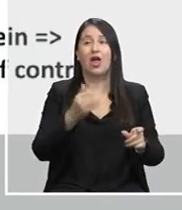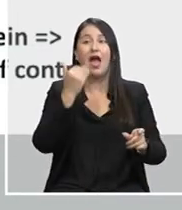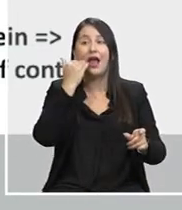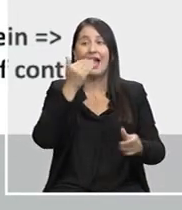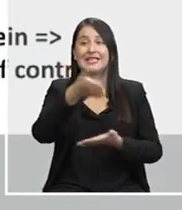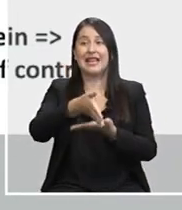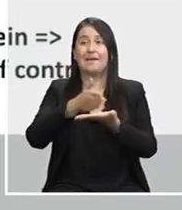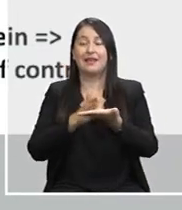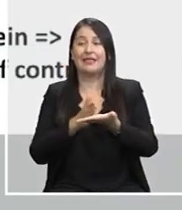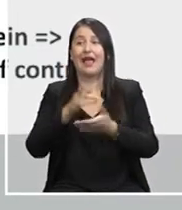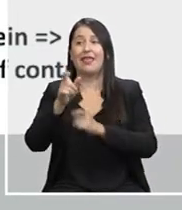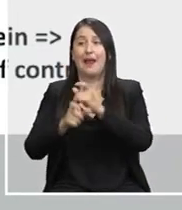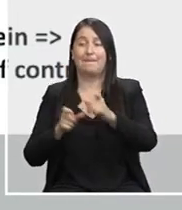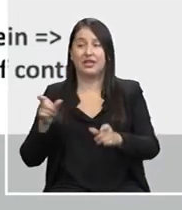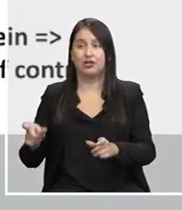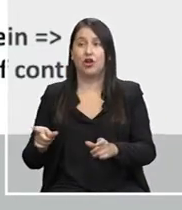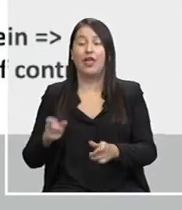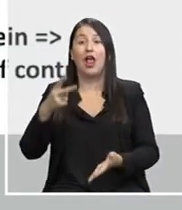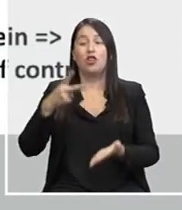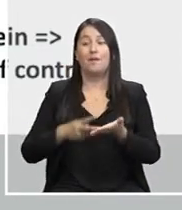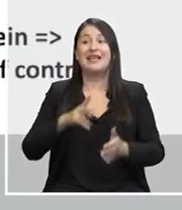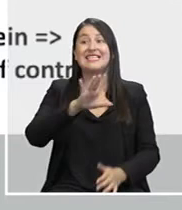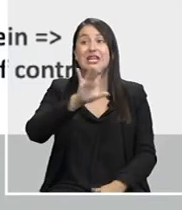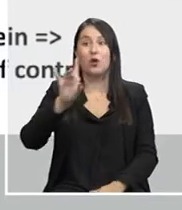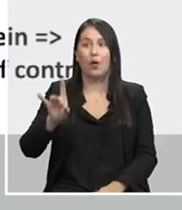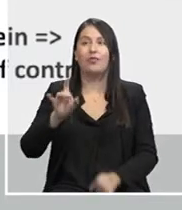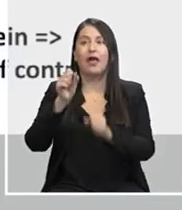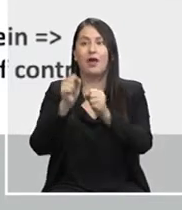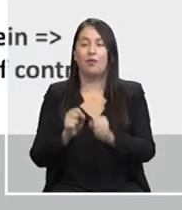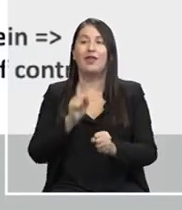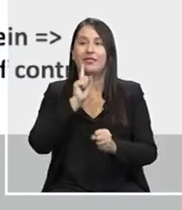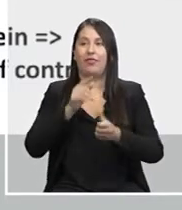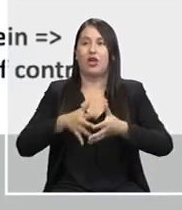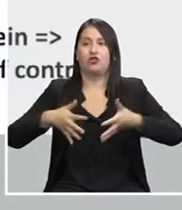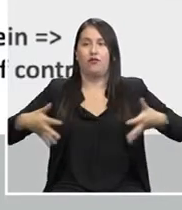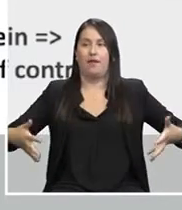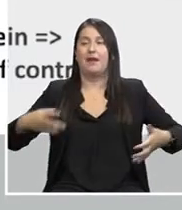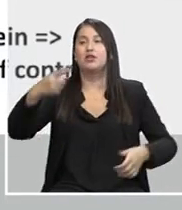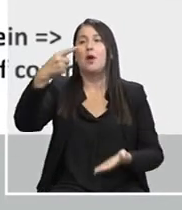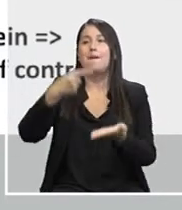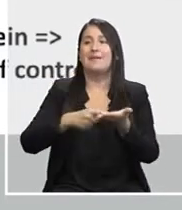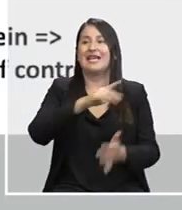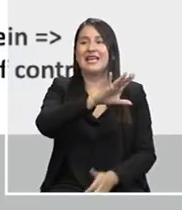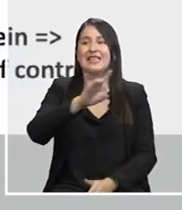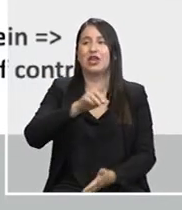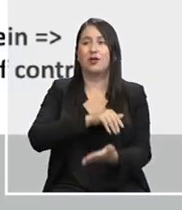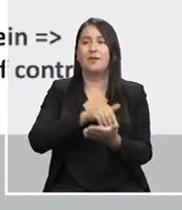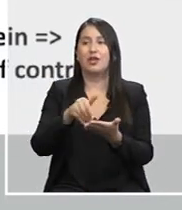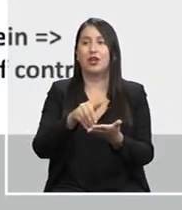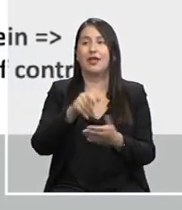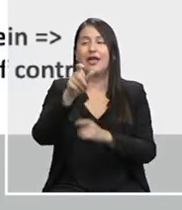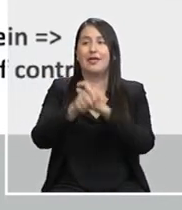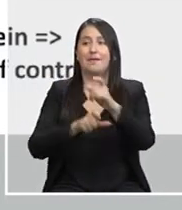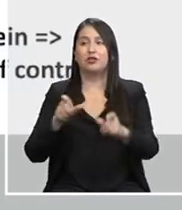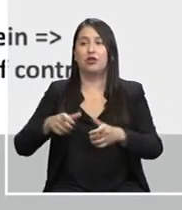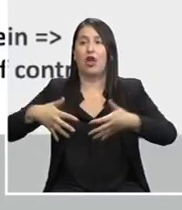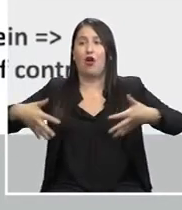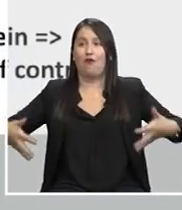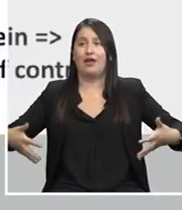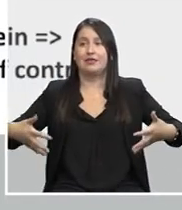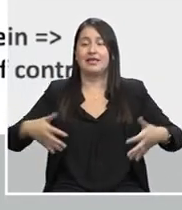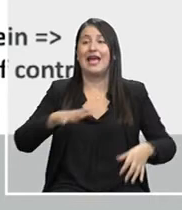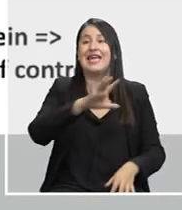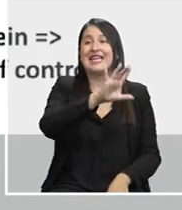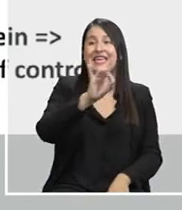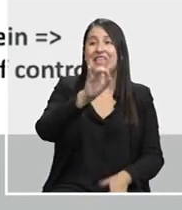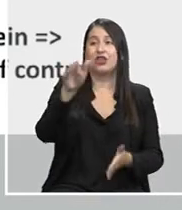de la población para 2050, podrían tener sobrepeso, 1.500 millones de ellos obesos, mientras que 500